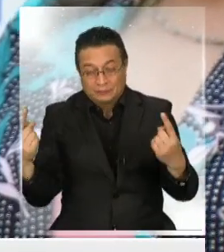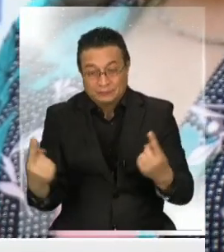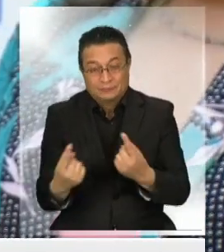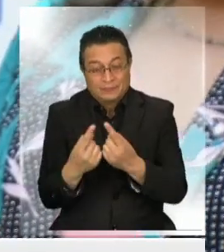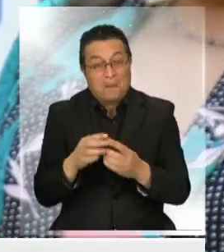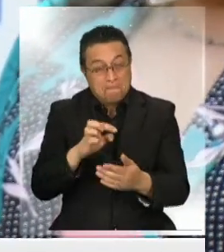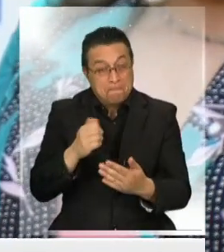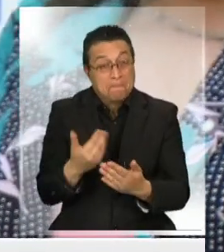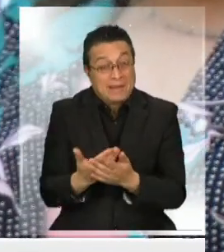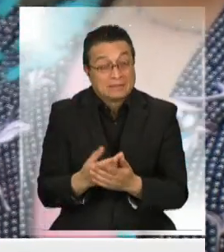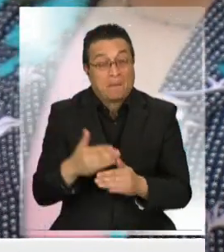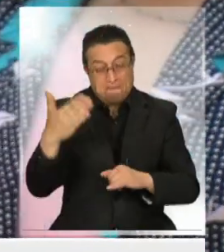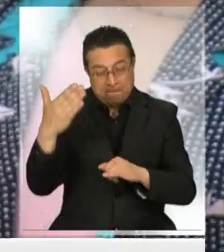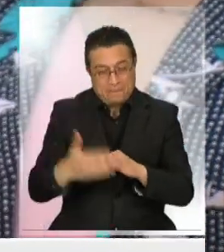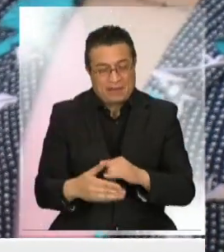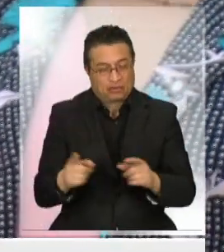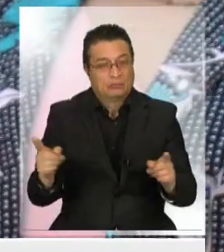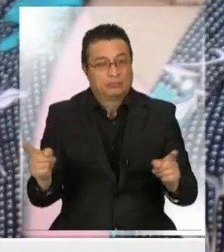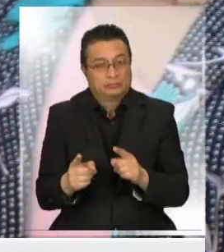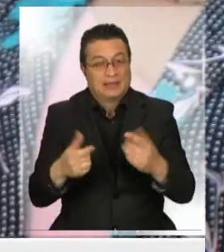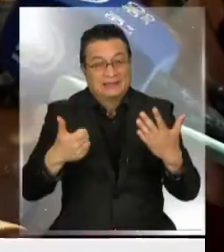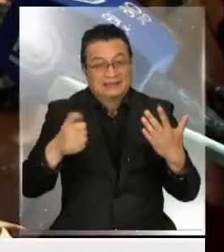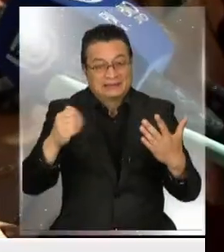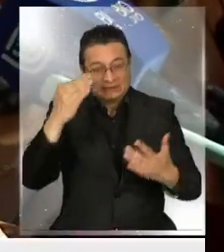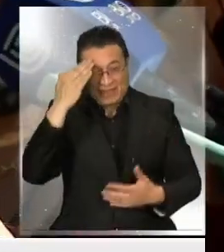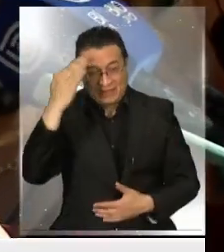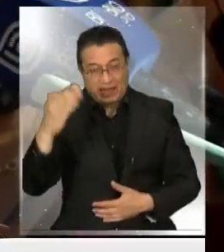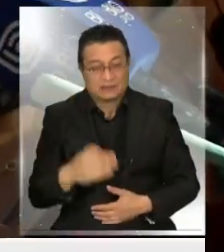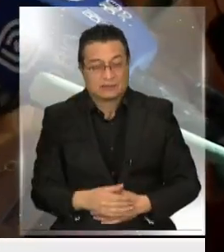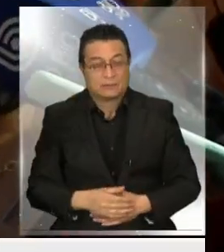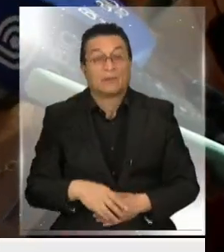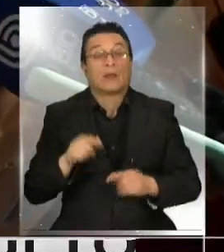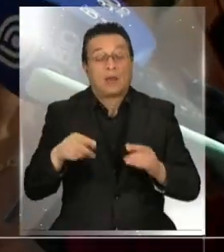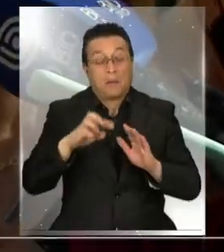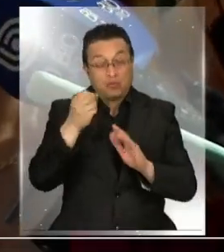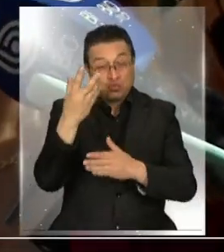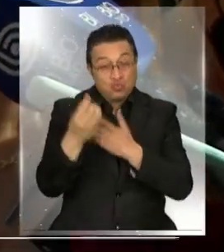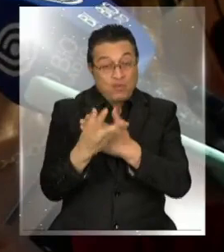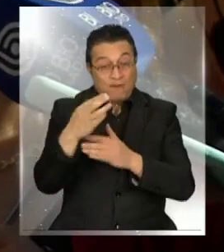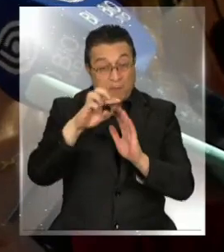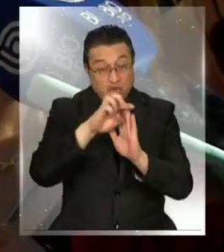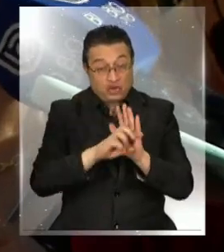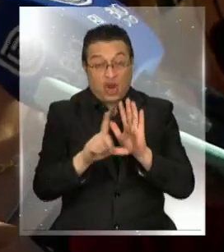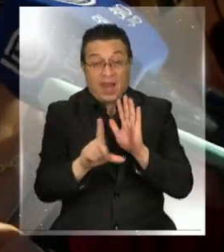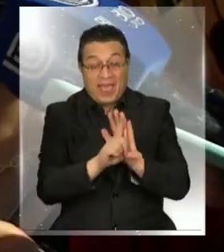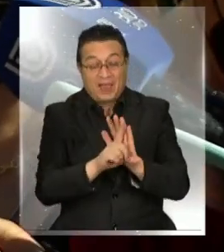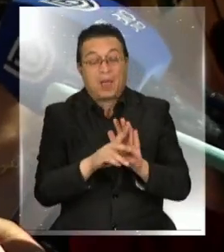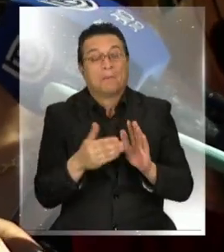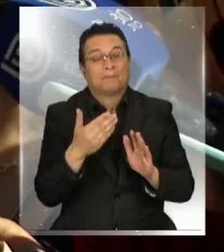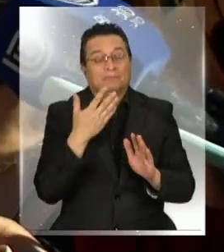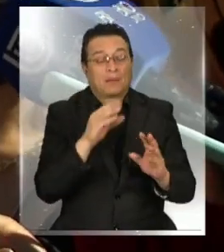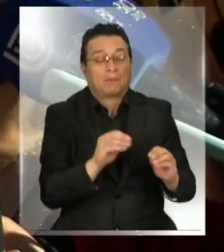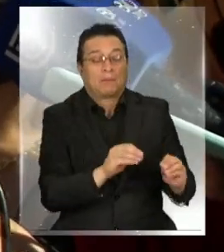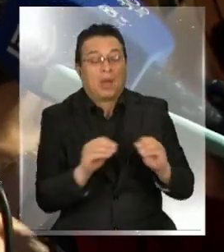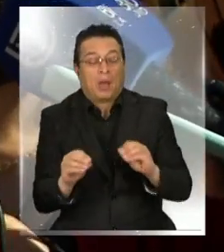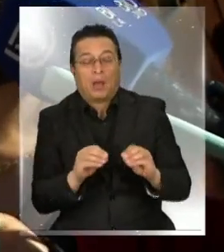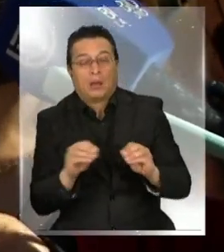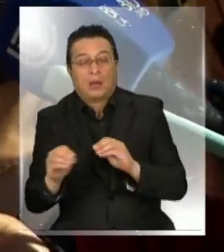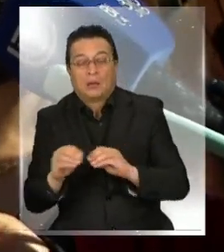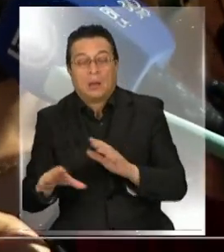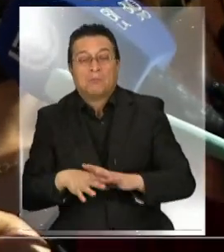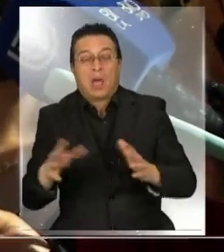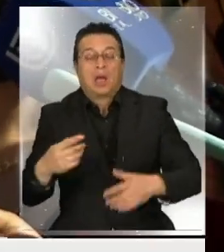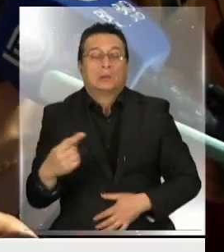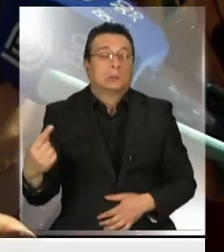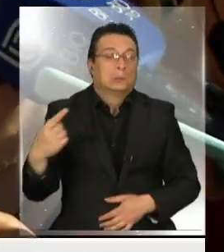Paz da un plazo acotado, 60 días. Pensar en nuevos proyectos de ley me parece que sería retrasar más y darle un balde de